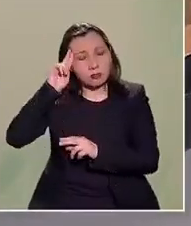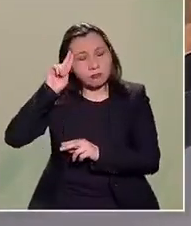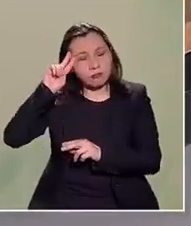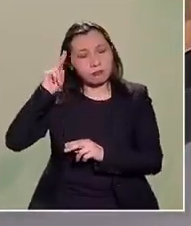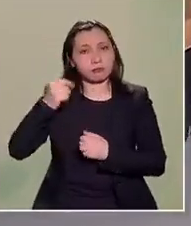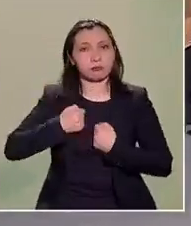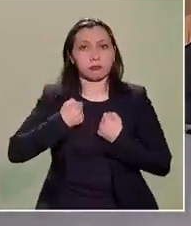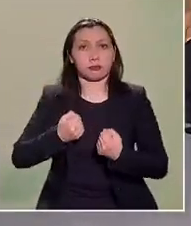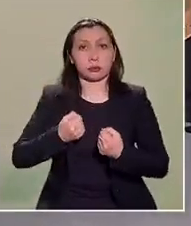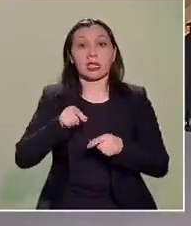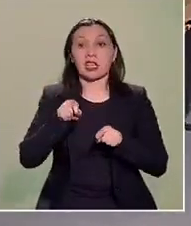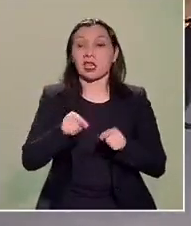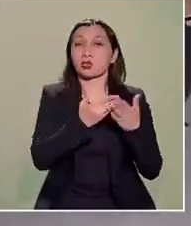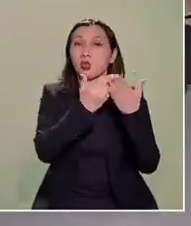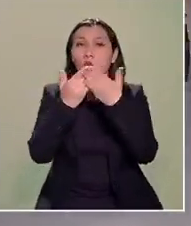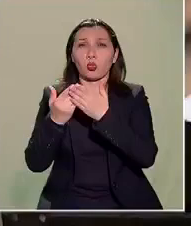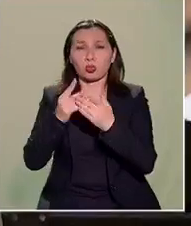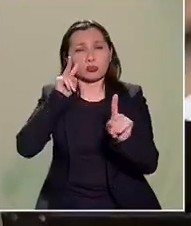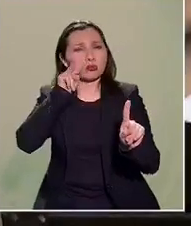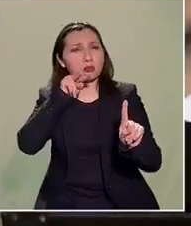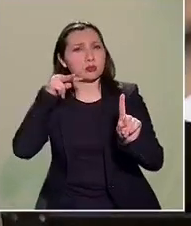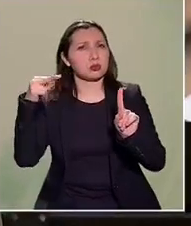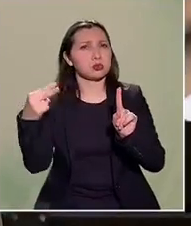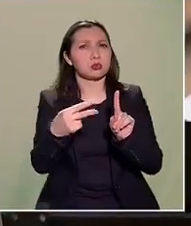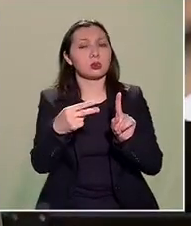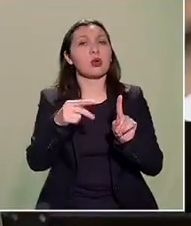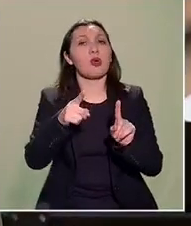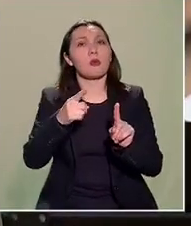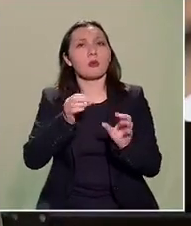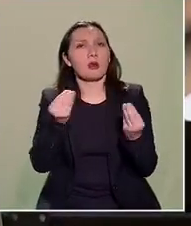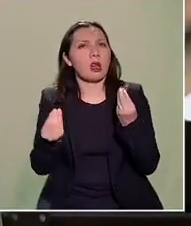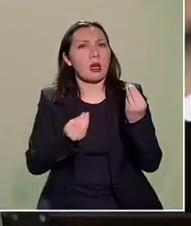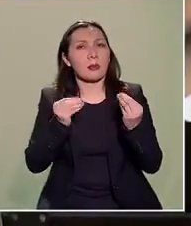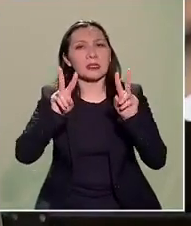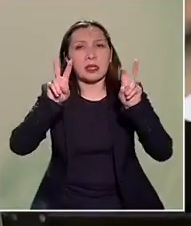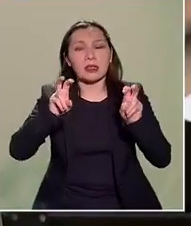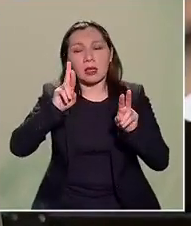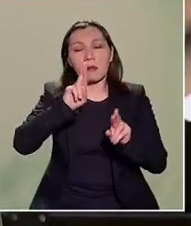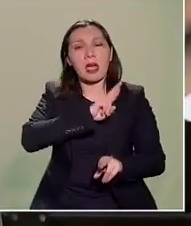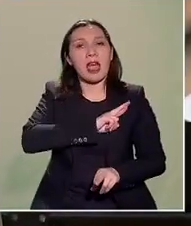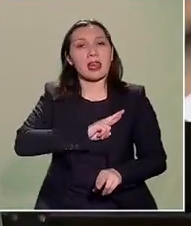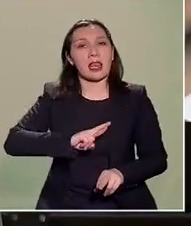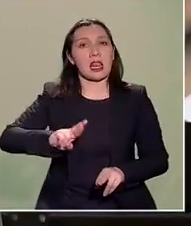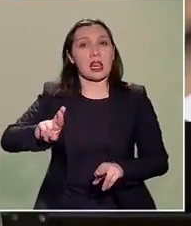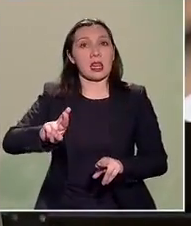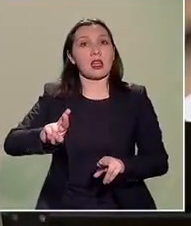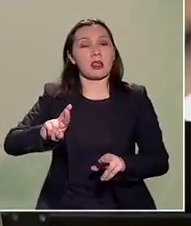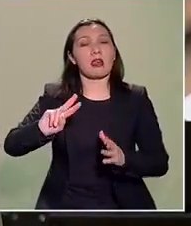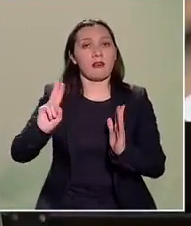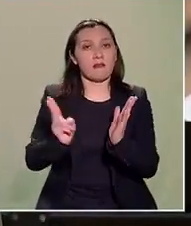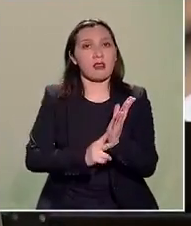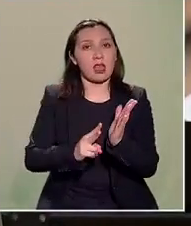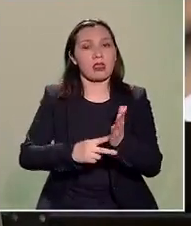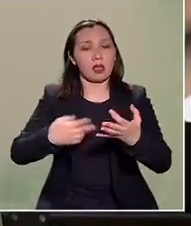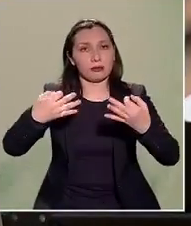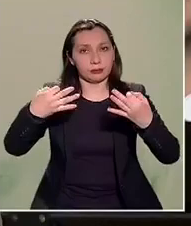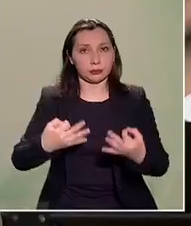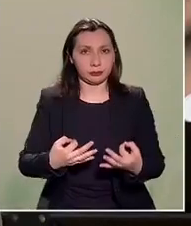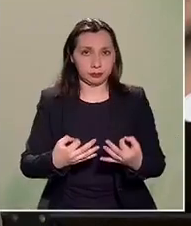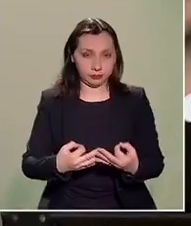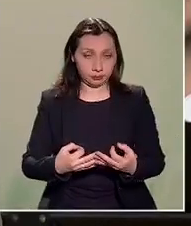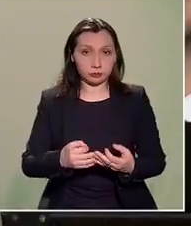este es el estudio sociológico de un fenómeno religioso que es real y concreto